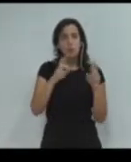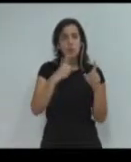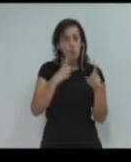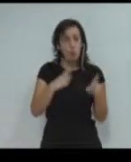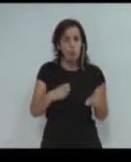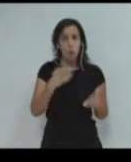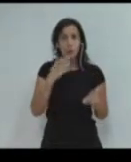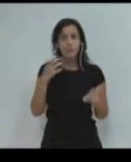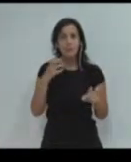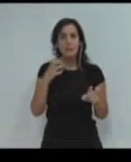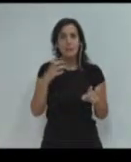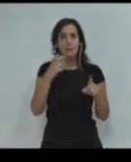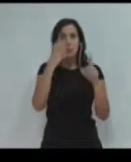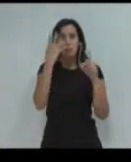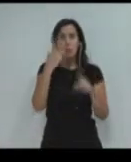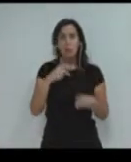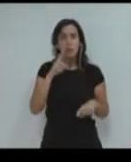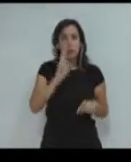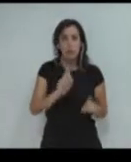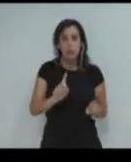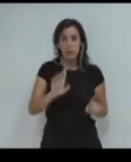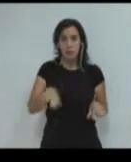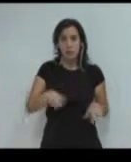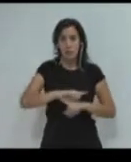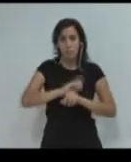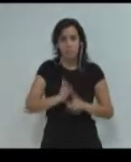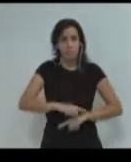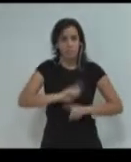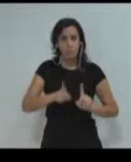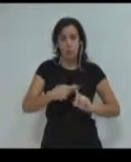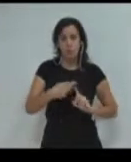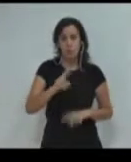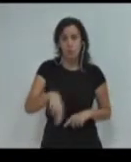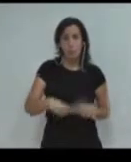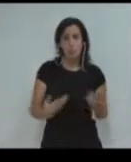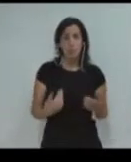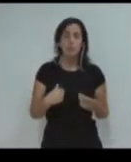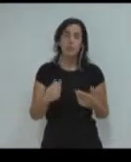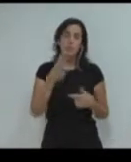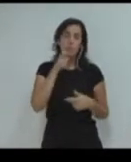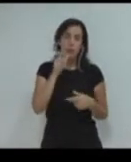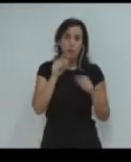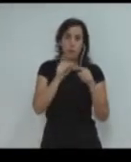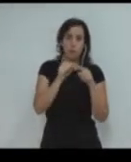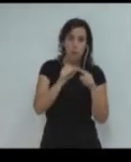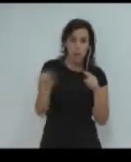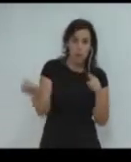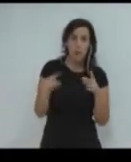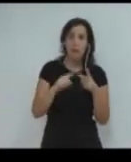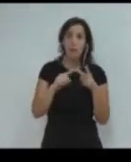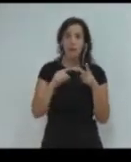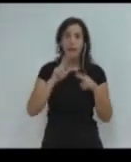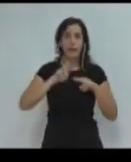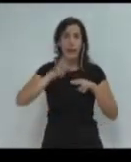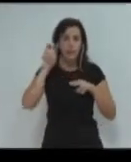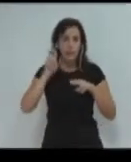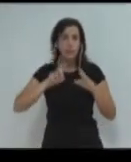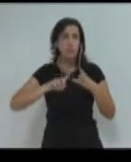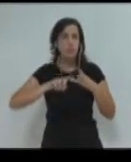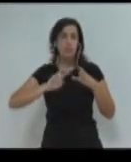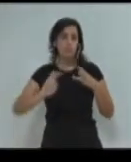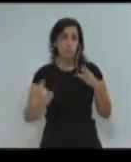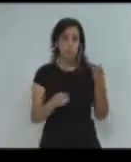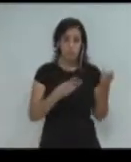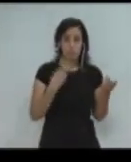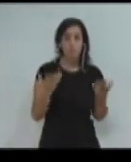persona que no distingue colores. No lo va a encontrar nunca. entonces tendrá que ser de la palabra subrayada, de la Claro. palabra en negrita, De la en palabra vez de entre comillas, color, ¿no?